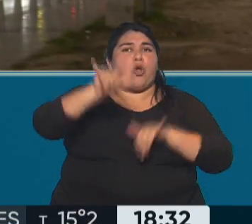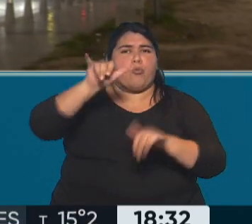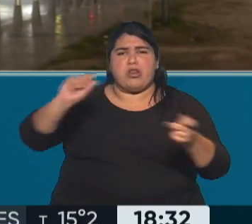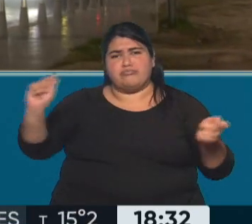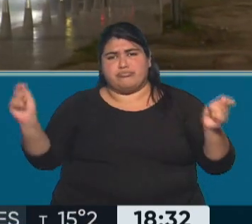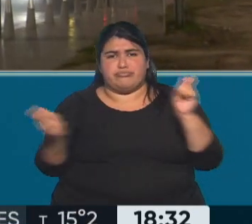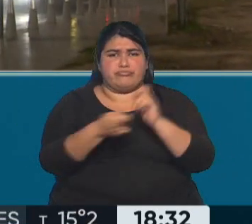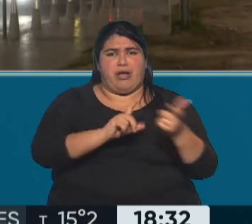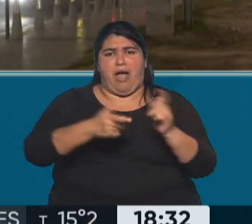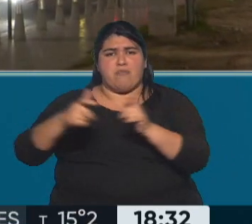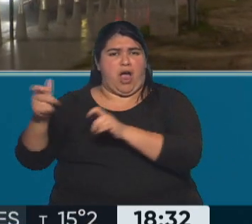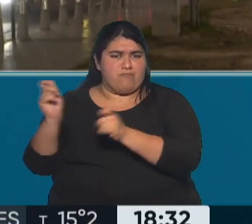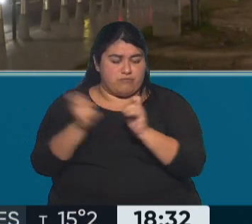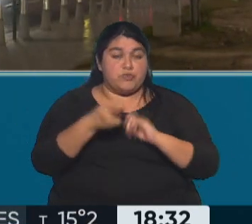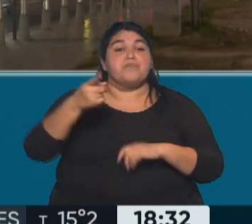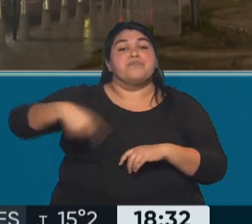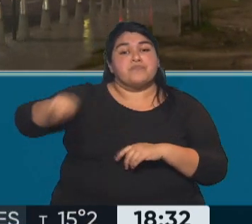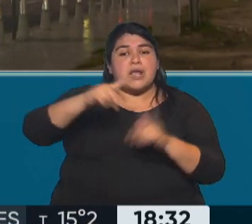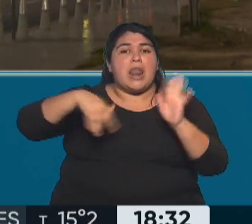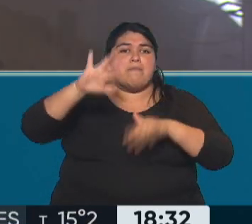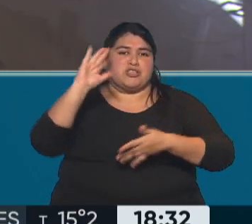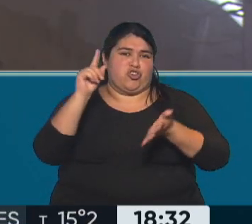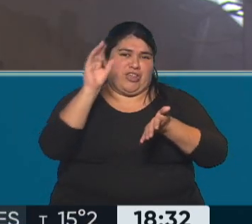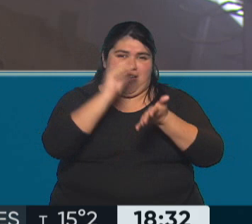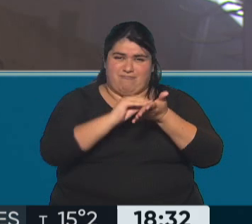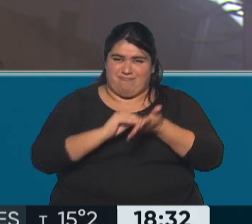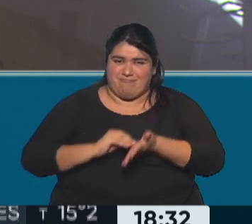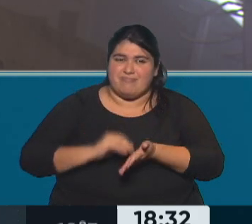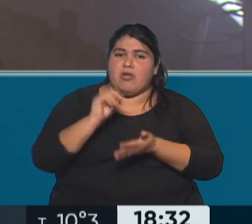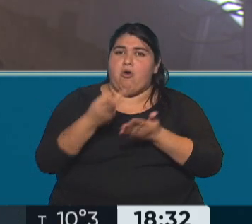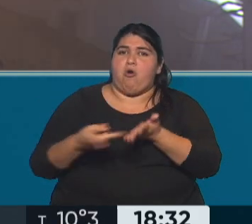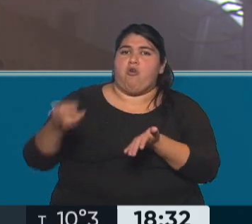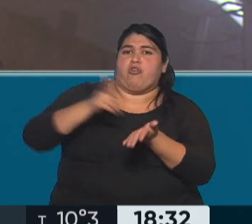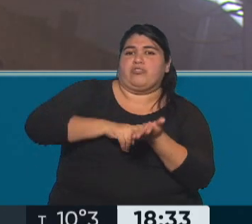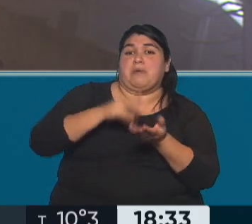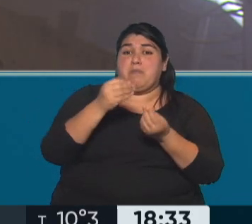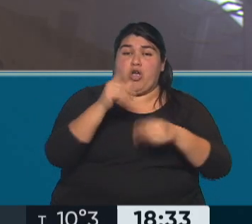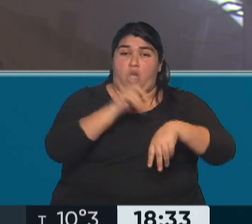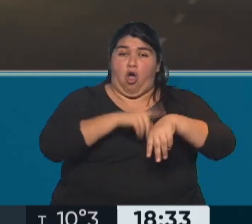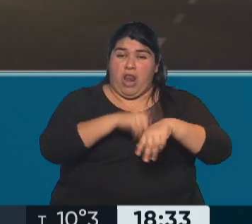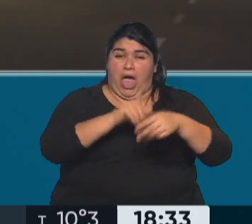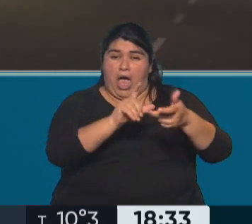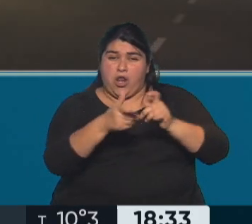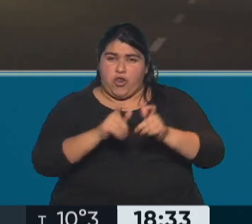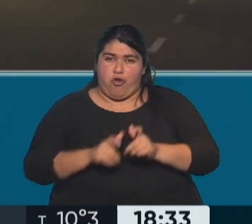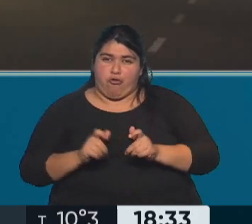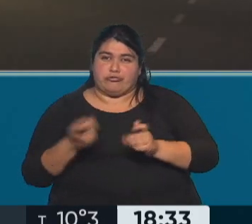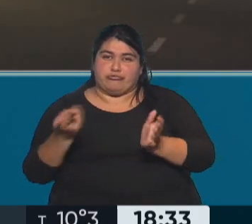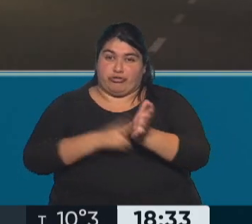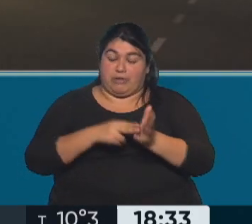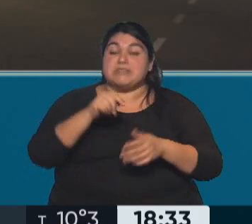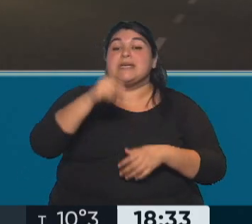gente que está realizando el check-in porque tuvieron que rearmar la grilla de partida además